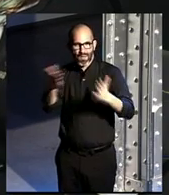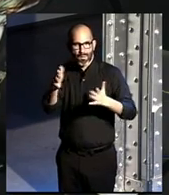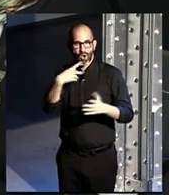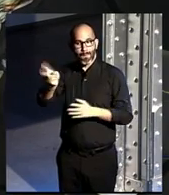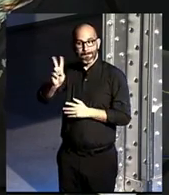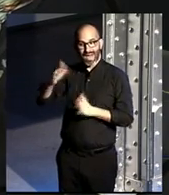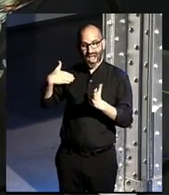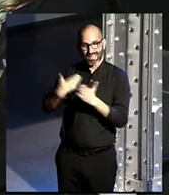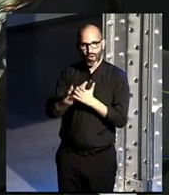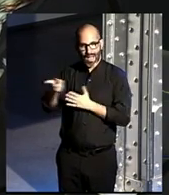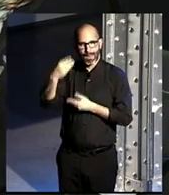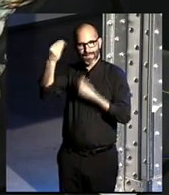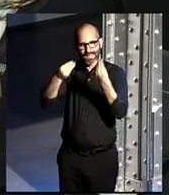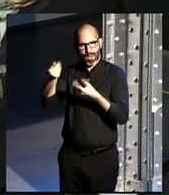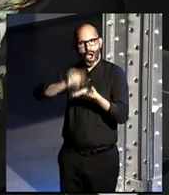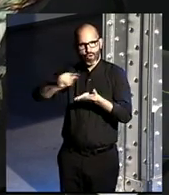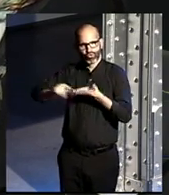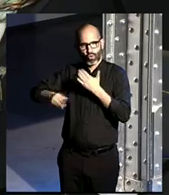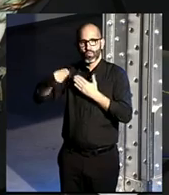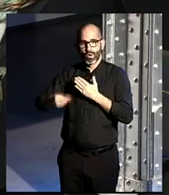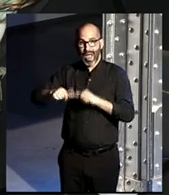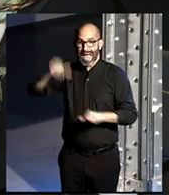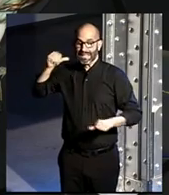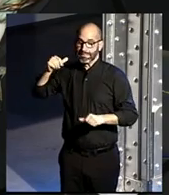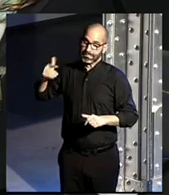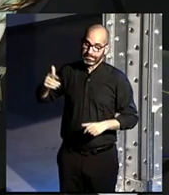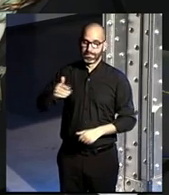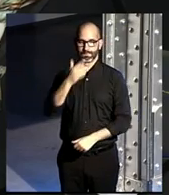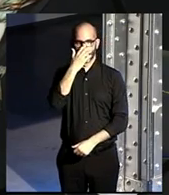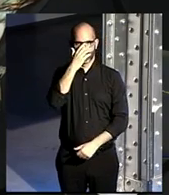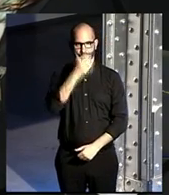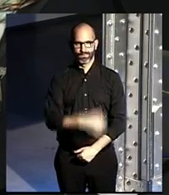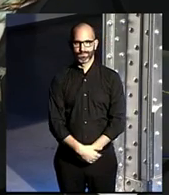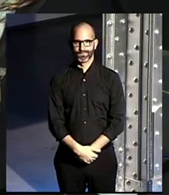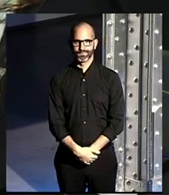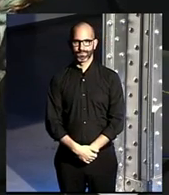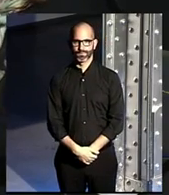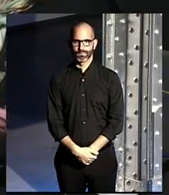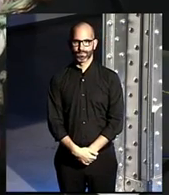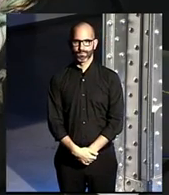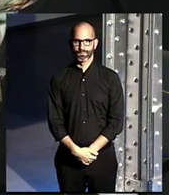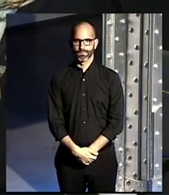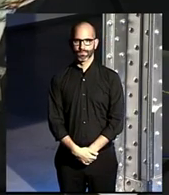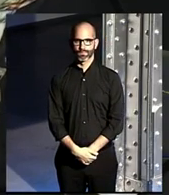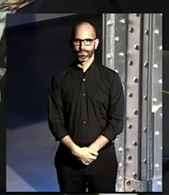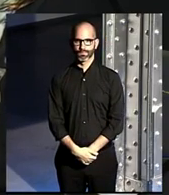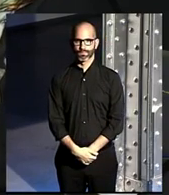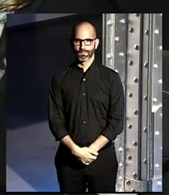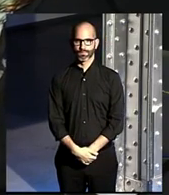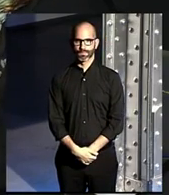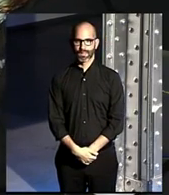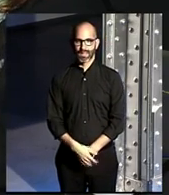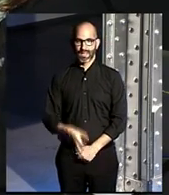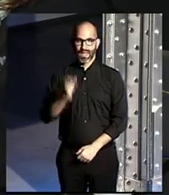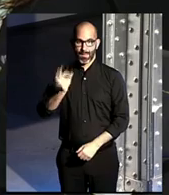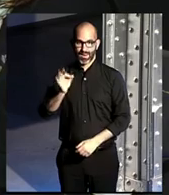autor adecuado. The translations were unanimously awful, terrible, distortions. Siempre tiene la culpa